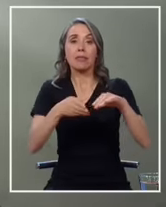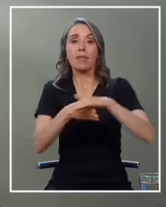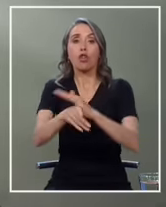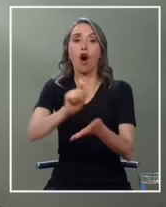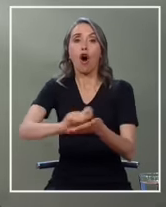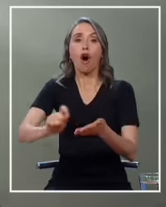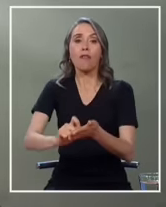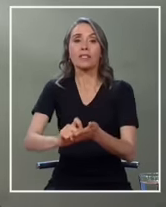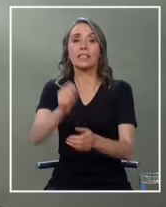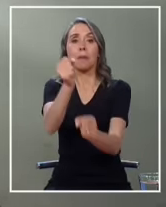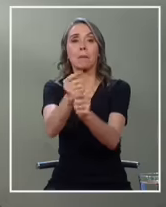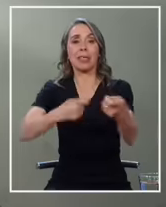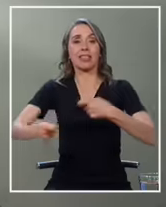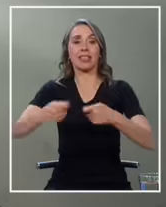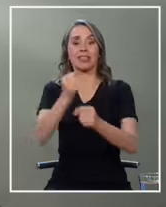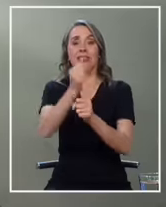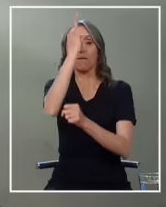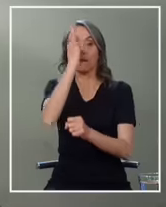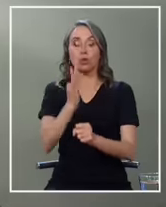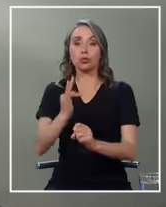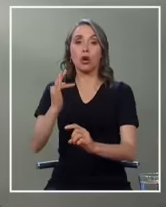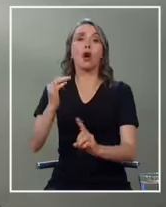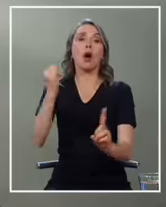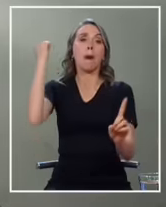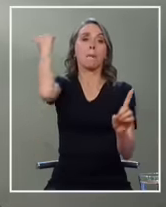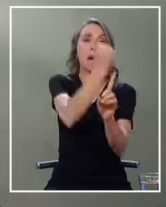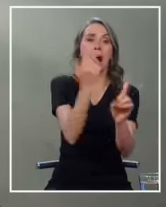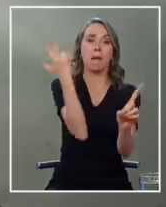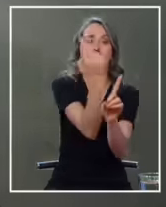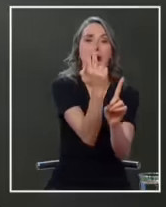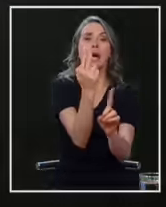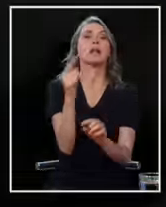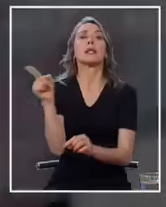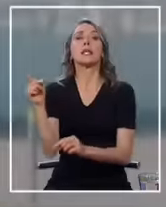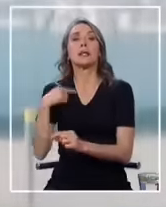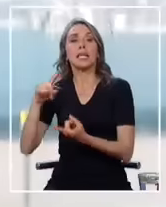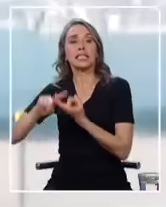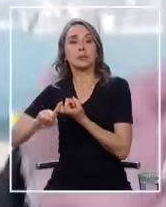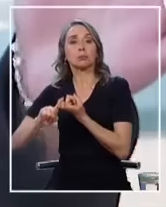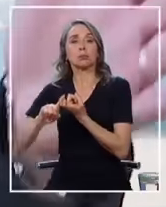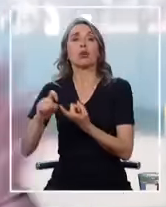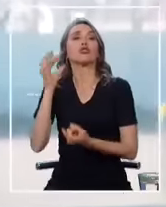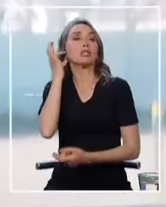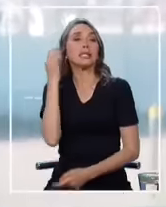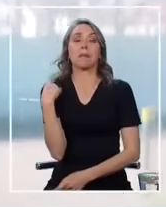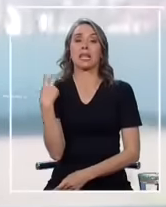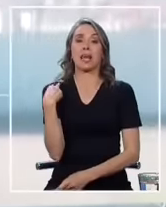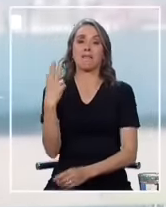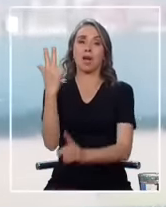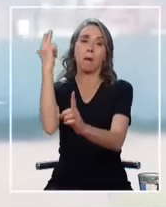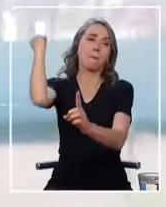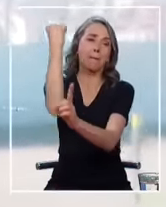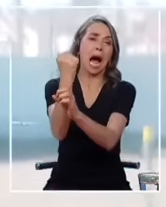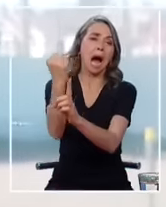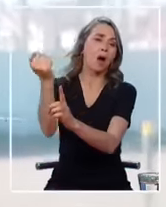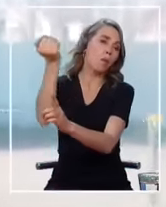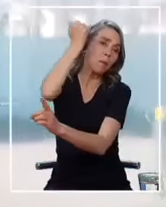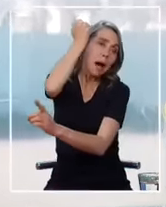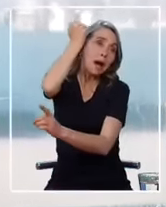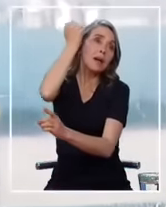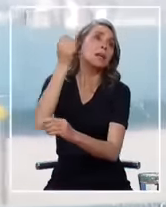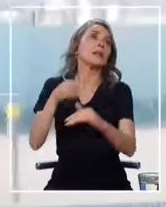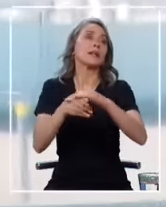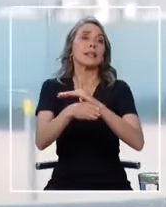oficinas y golpearon a los trabajadores. Le pegaron a la señora de mi jefe igual. Se metieron a la sala de bomberos que está allá. Y igual ahí